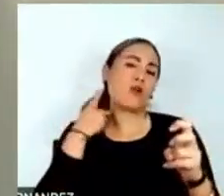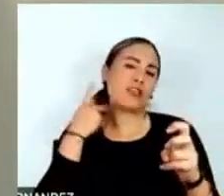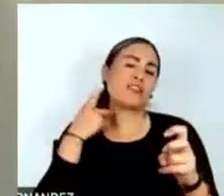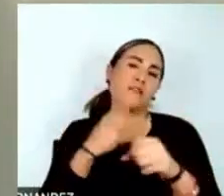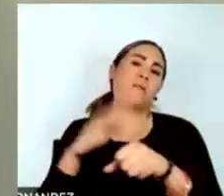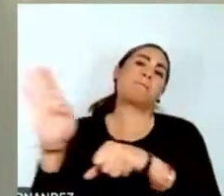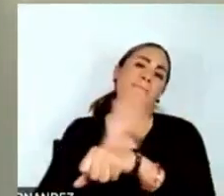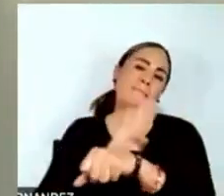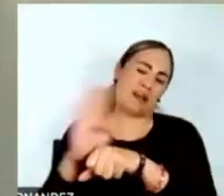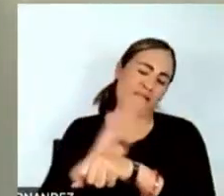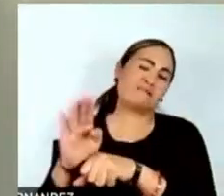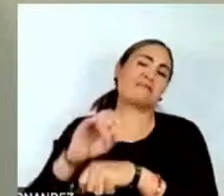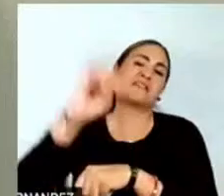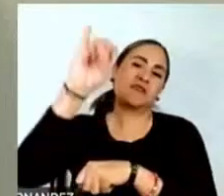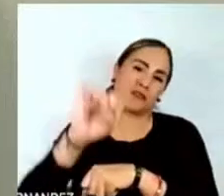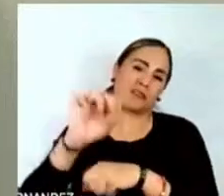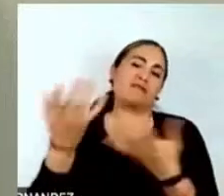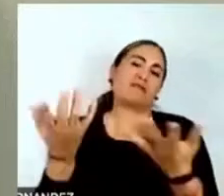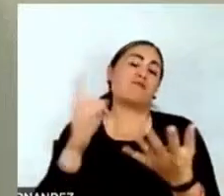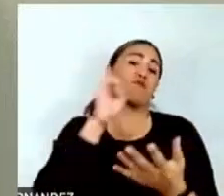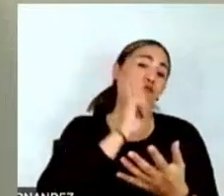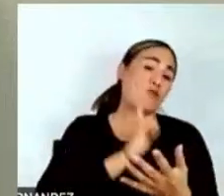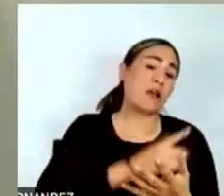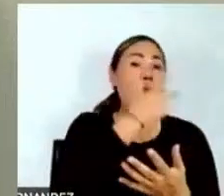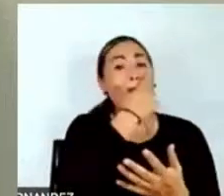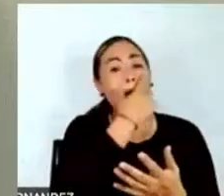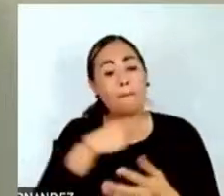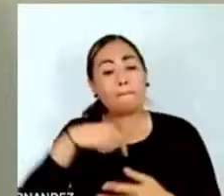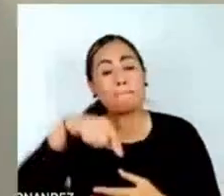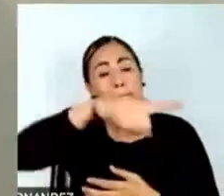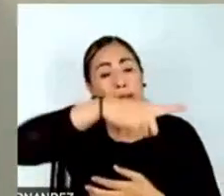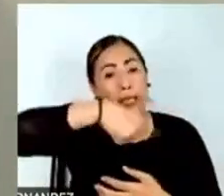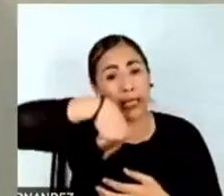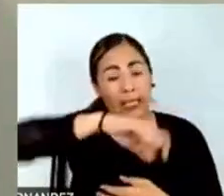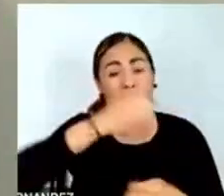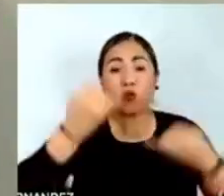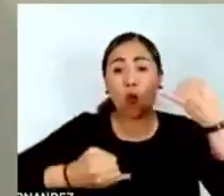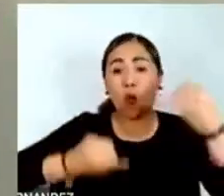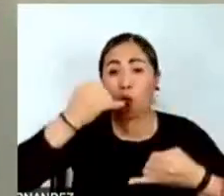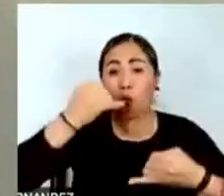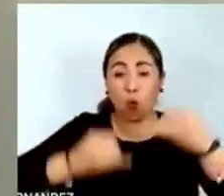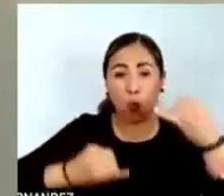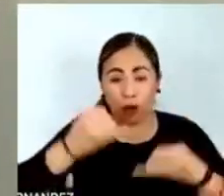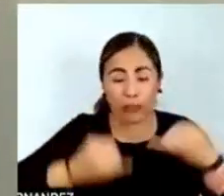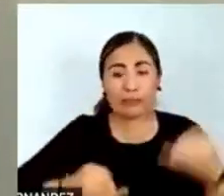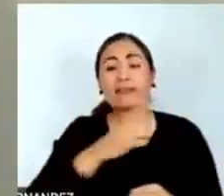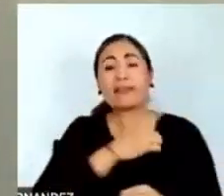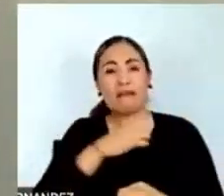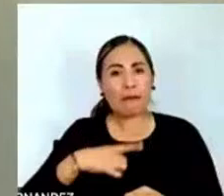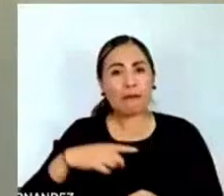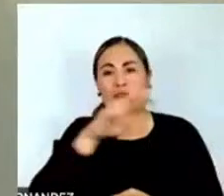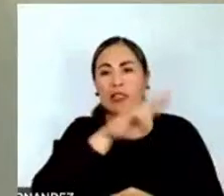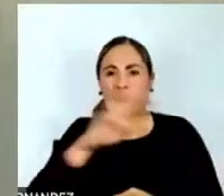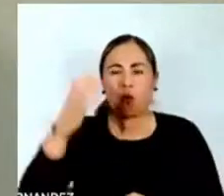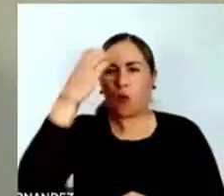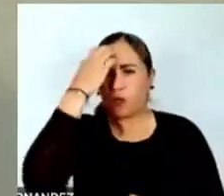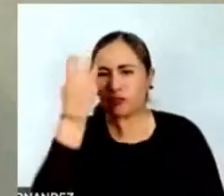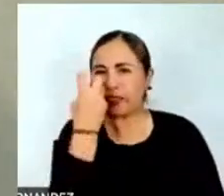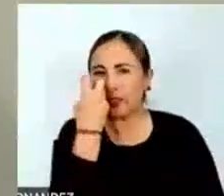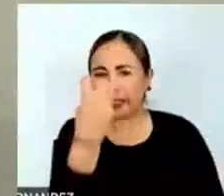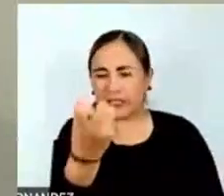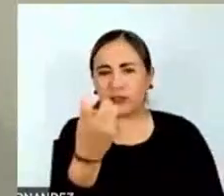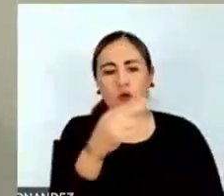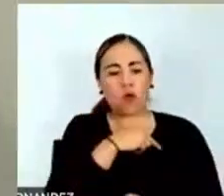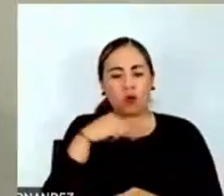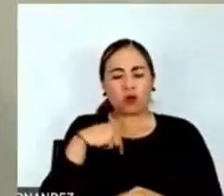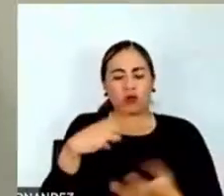Las juezas, los jueces, debemos ser capaces de reconocer esa dimensión de nuestra función y